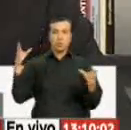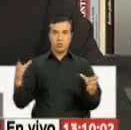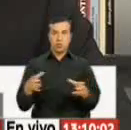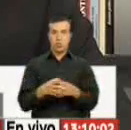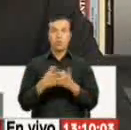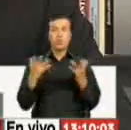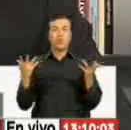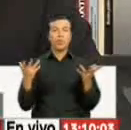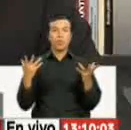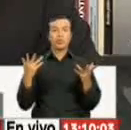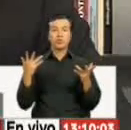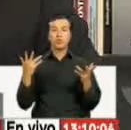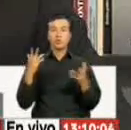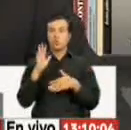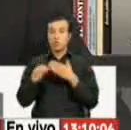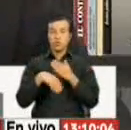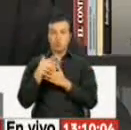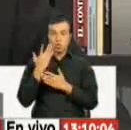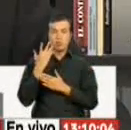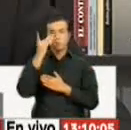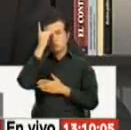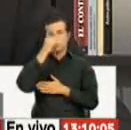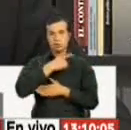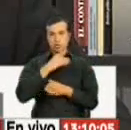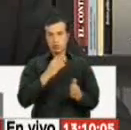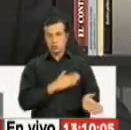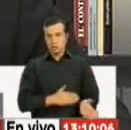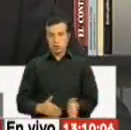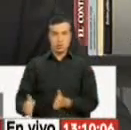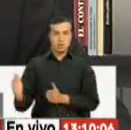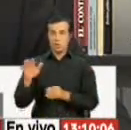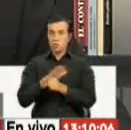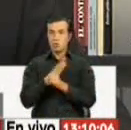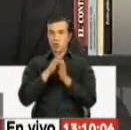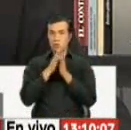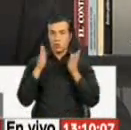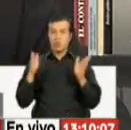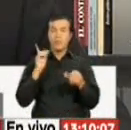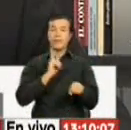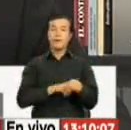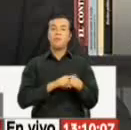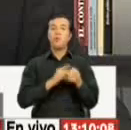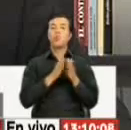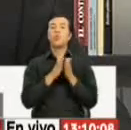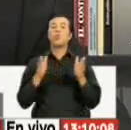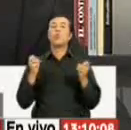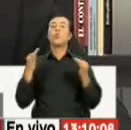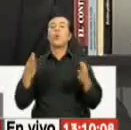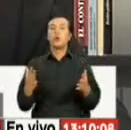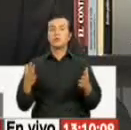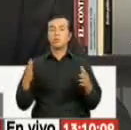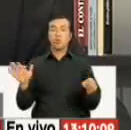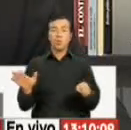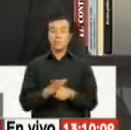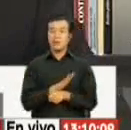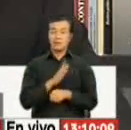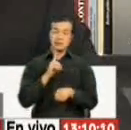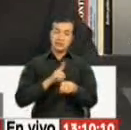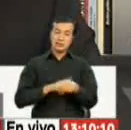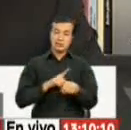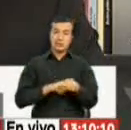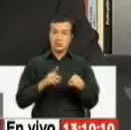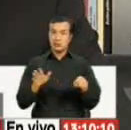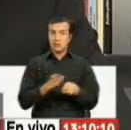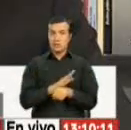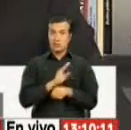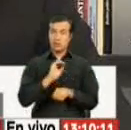para que el pleno reunido toma la decir tome la decisión es decir usted tendría a lo sumo si es que se quiere tomar